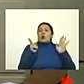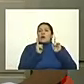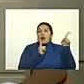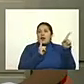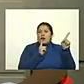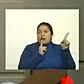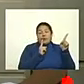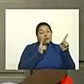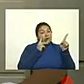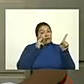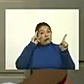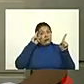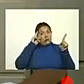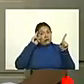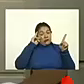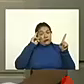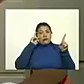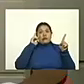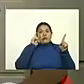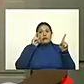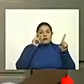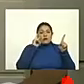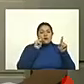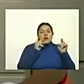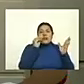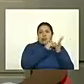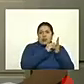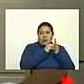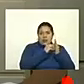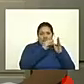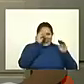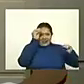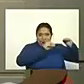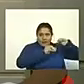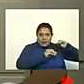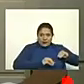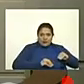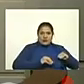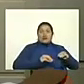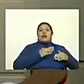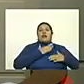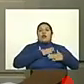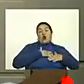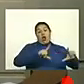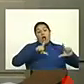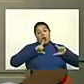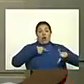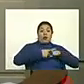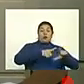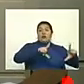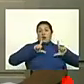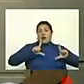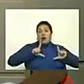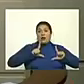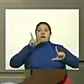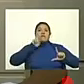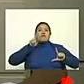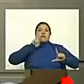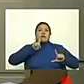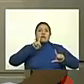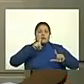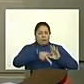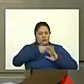falsos para los requisitos que ameritaba su cargo, y entonces él se va. Cuando